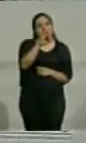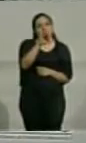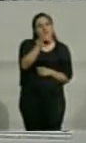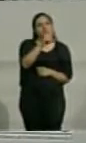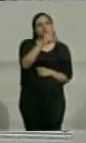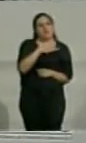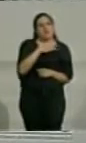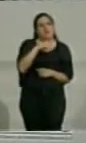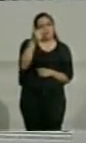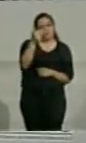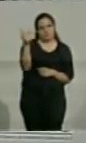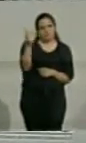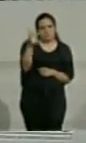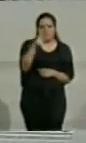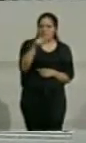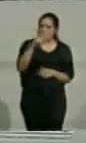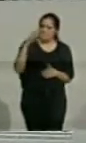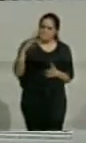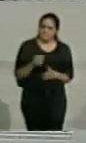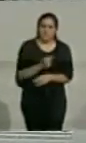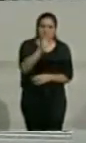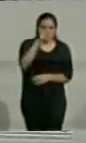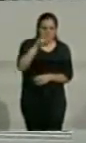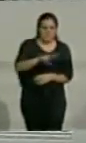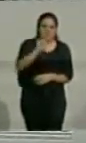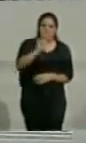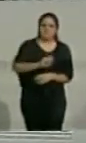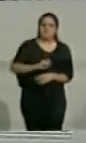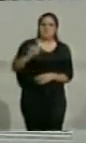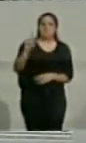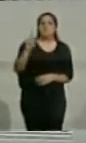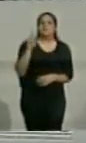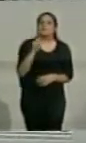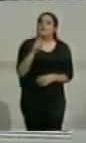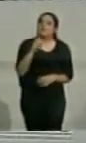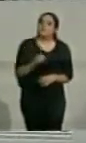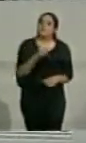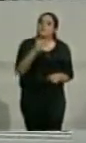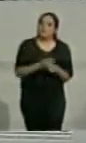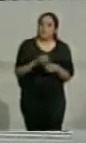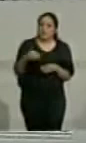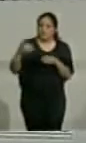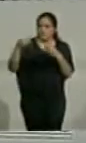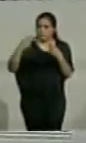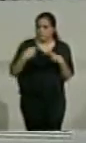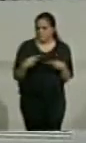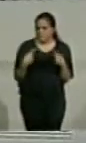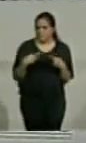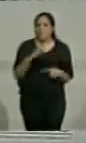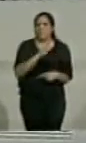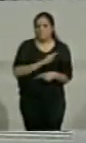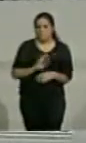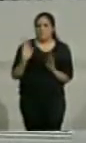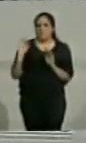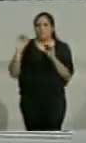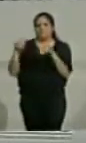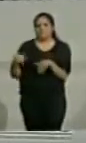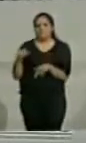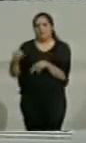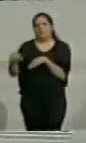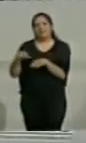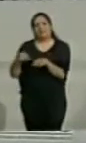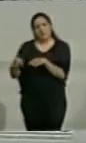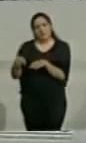hotel de veras de primera división, de primer mundo, que da precisamente oportunidad a muchos de los que ahí viven de poder generar un modo de